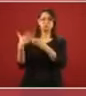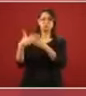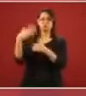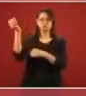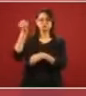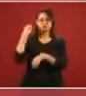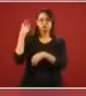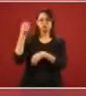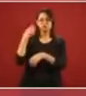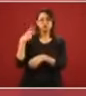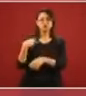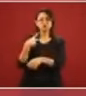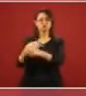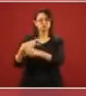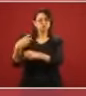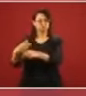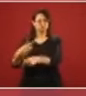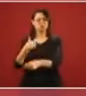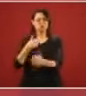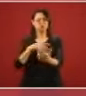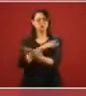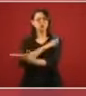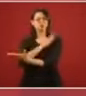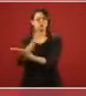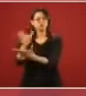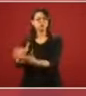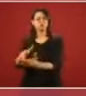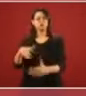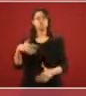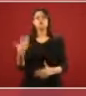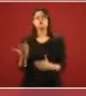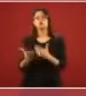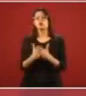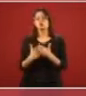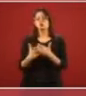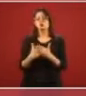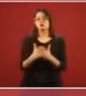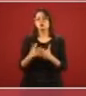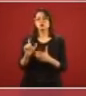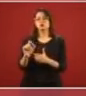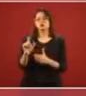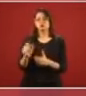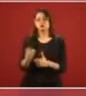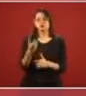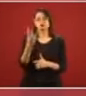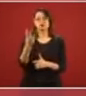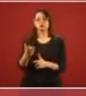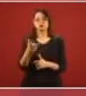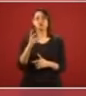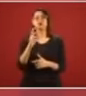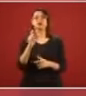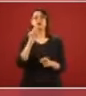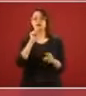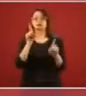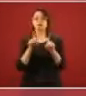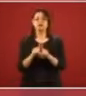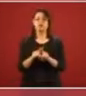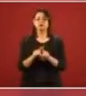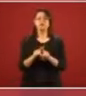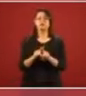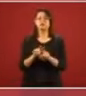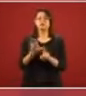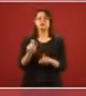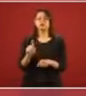y el día 23 por la tarde voy también al congreso de la CTM.